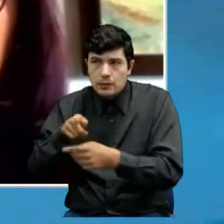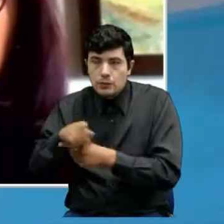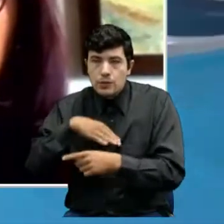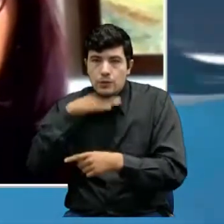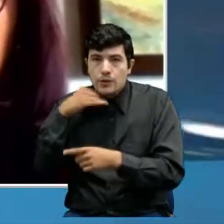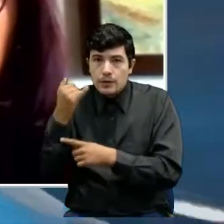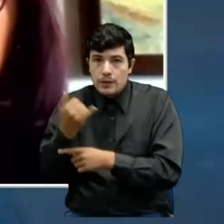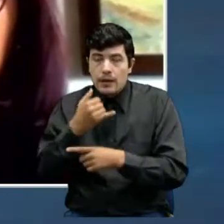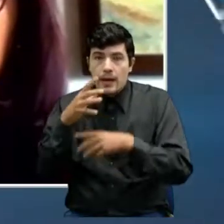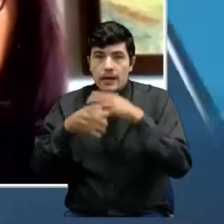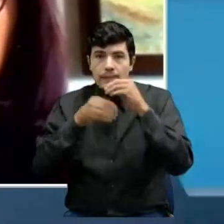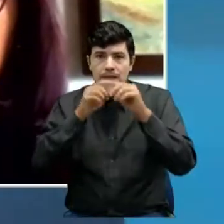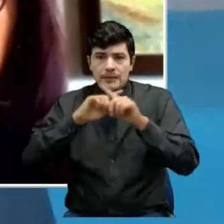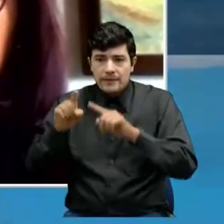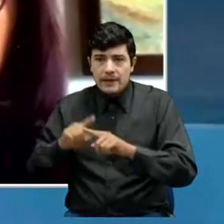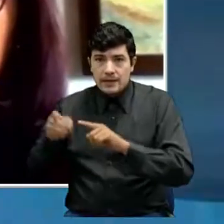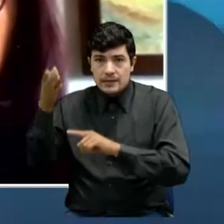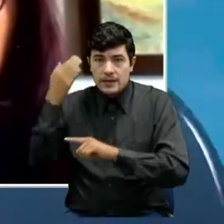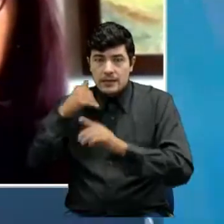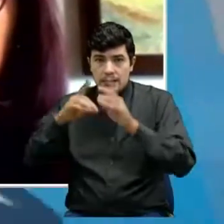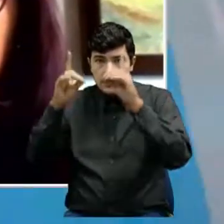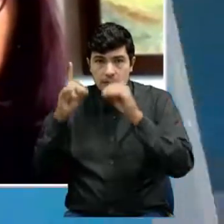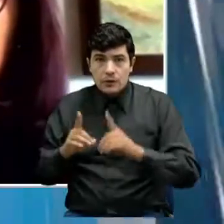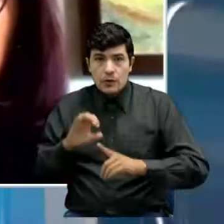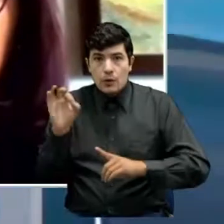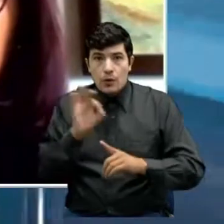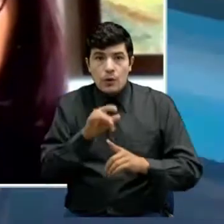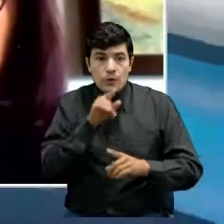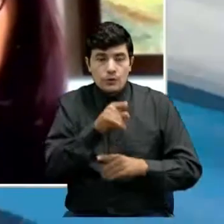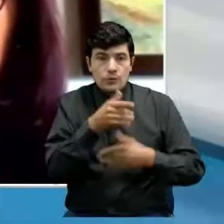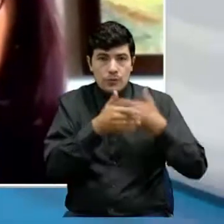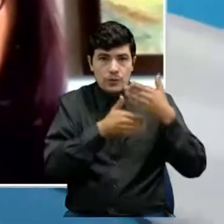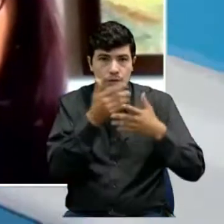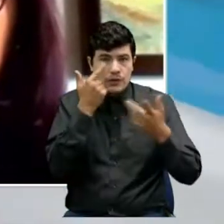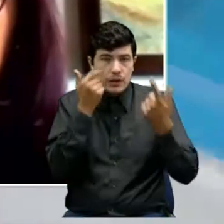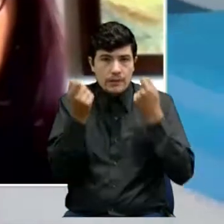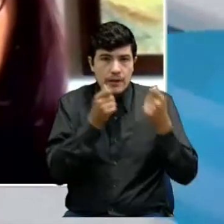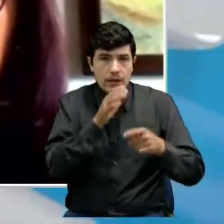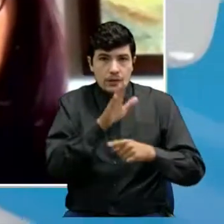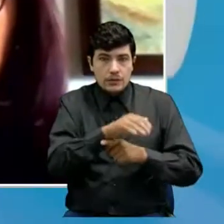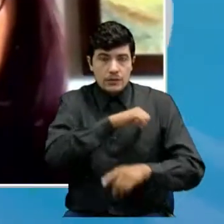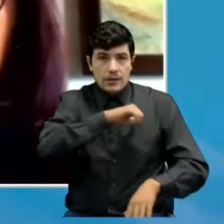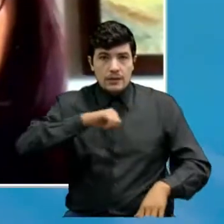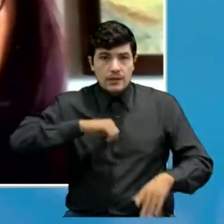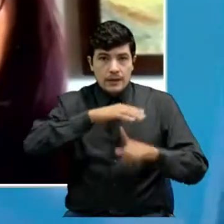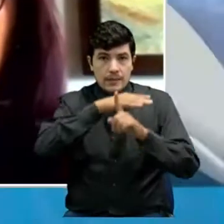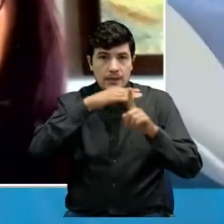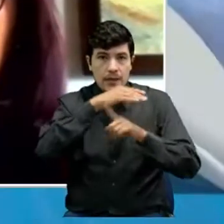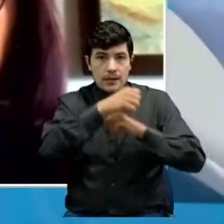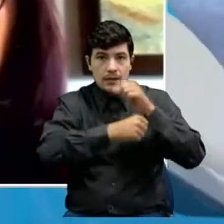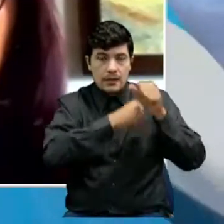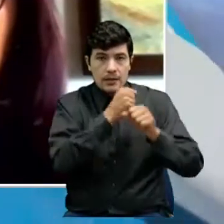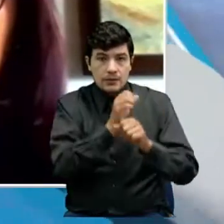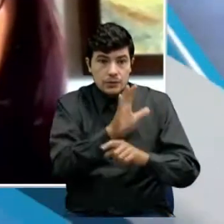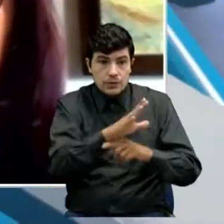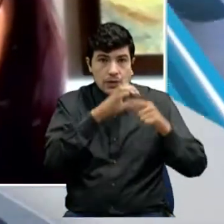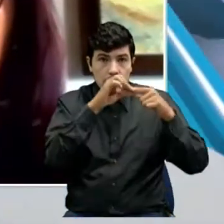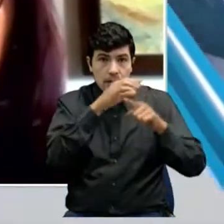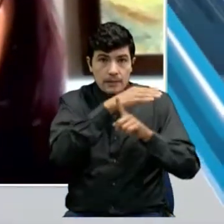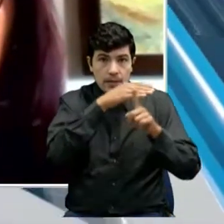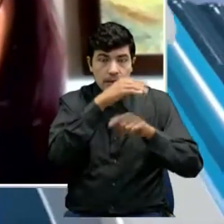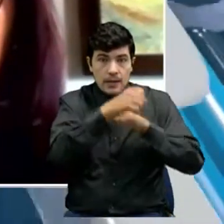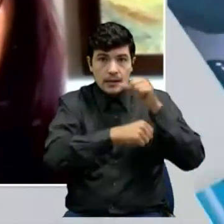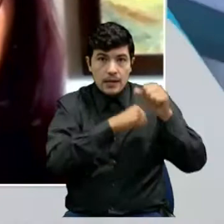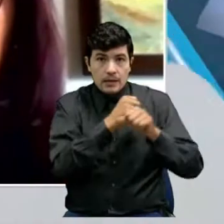de las decisiones que haya tomado y de cómo venga respecto de la prima de mitad de año. Esta prima de mitad de año